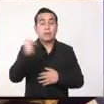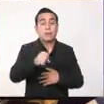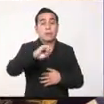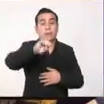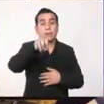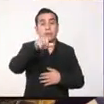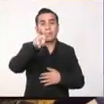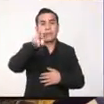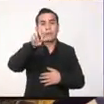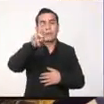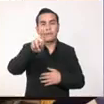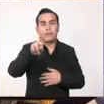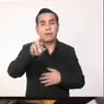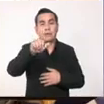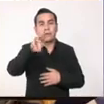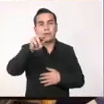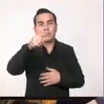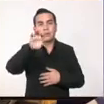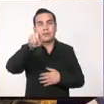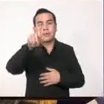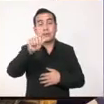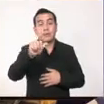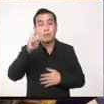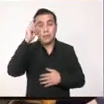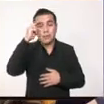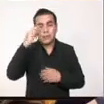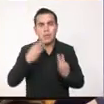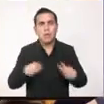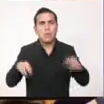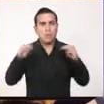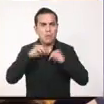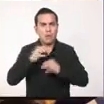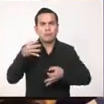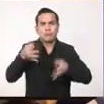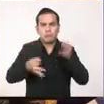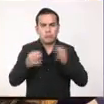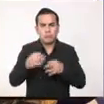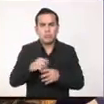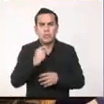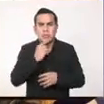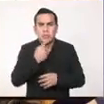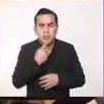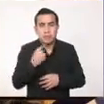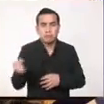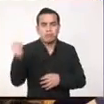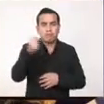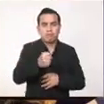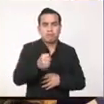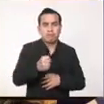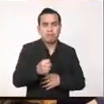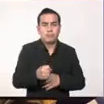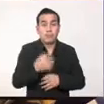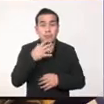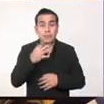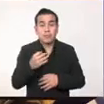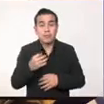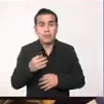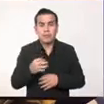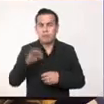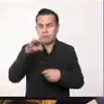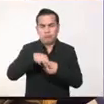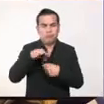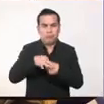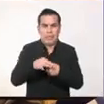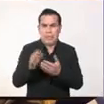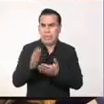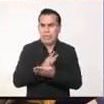Argueta. ¿Por qué? Porque es moral, porque es abogado, porque es una persona seria, lo vamos a poner a él. No necesitan ir a tirar elecciones